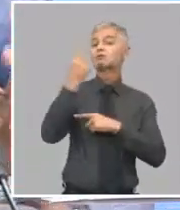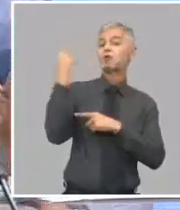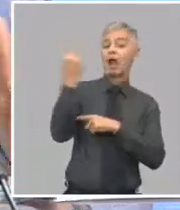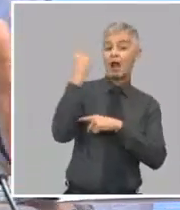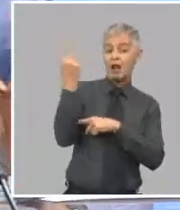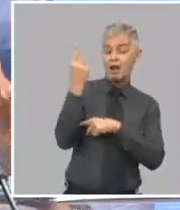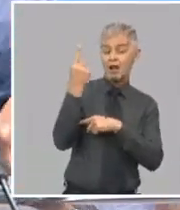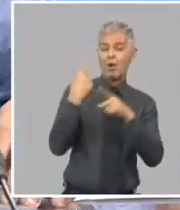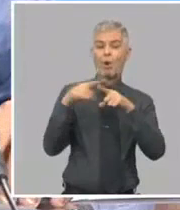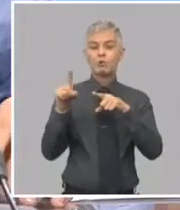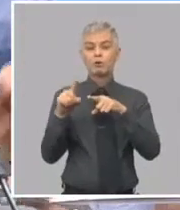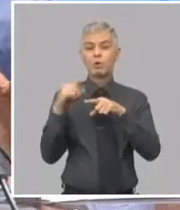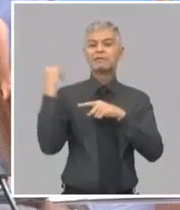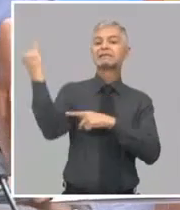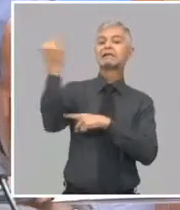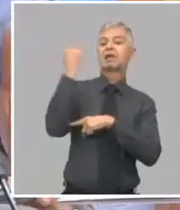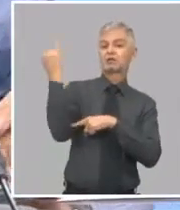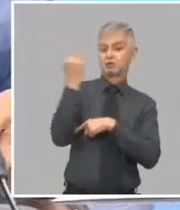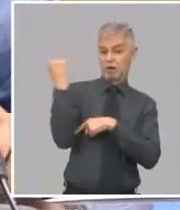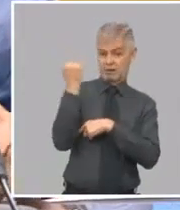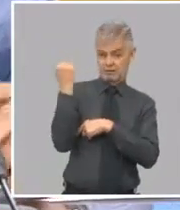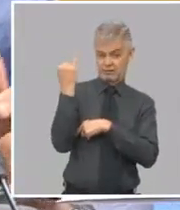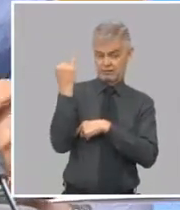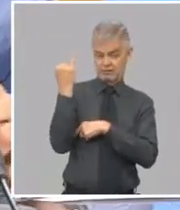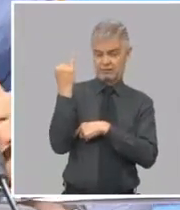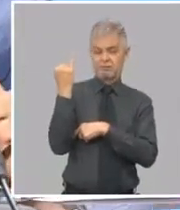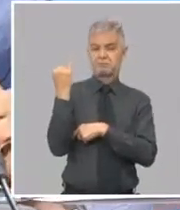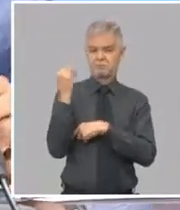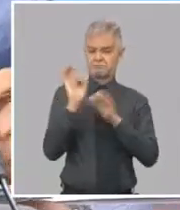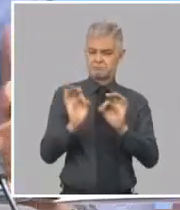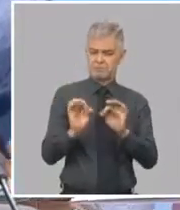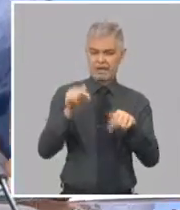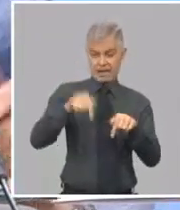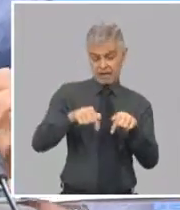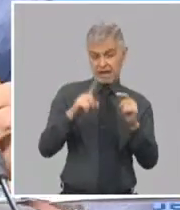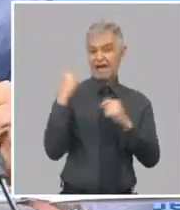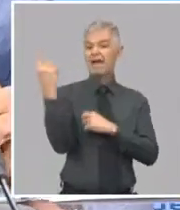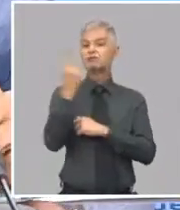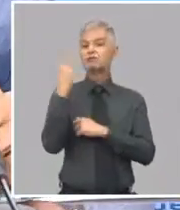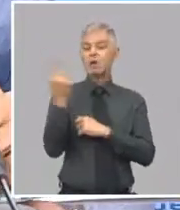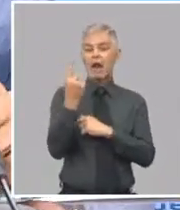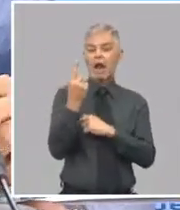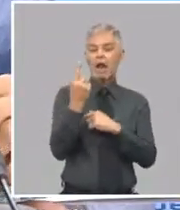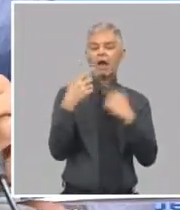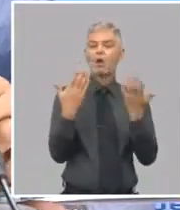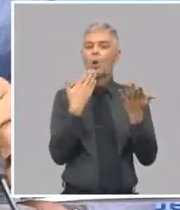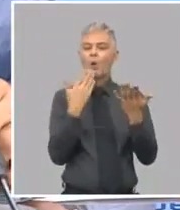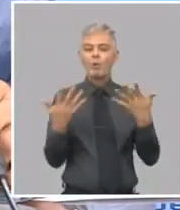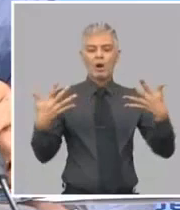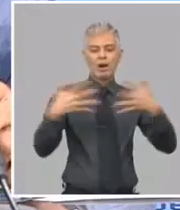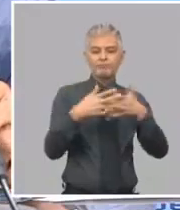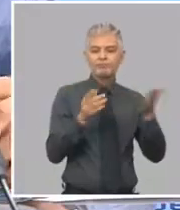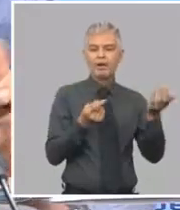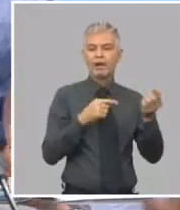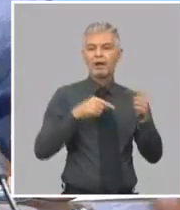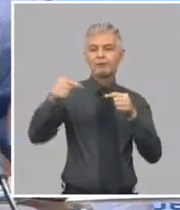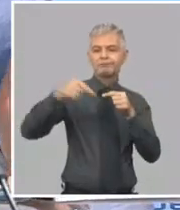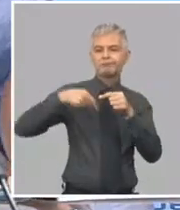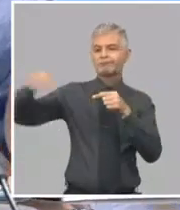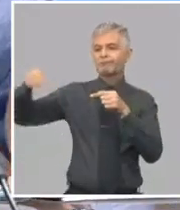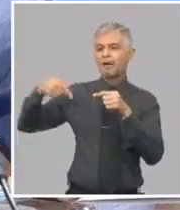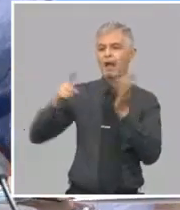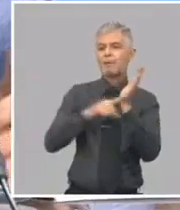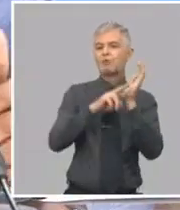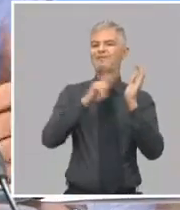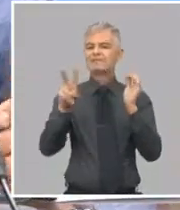servicios que tiene que ver con la movilidad internacional en el caso de la movilidad nacional todo hablado de los servicios interprovinciales en materia de movilidad interprovincial bueno ayer